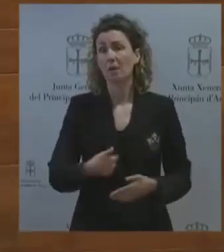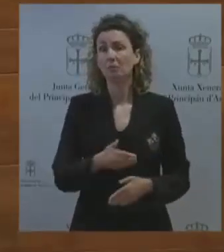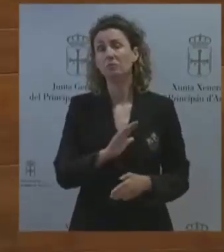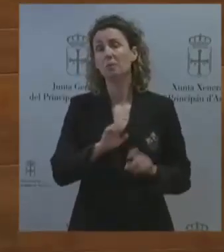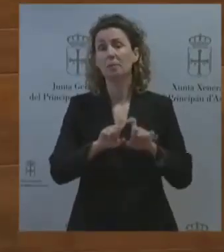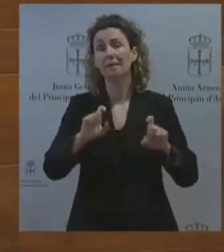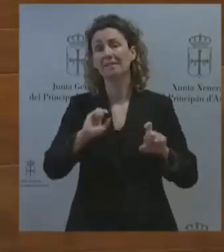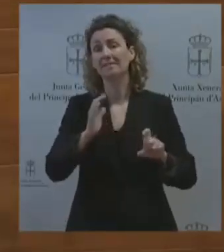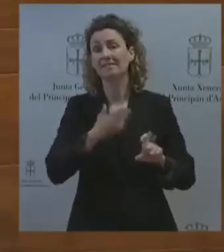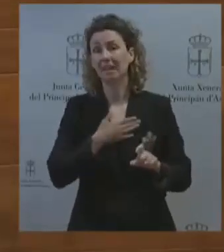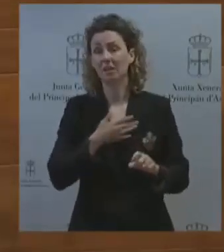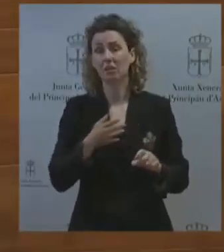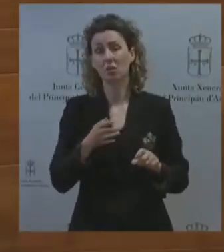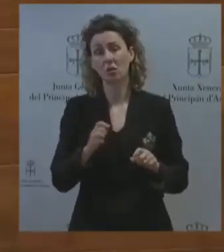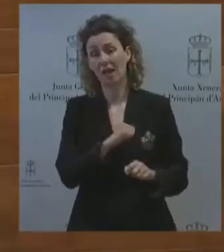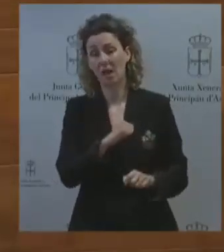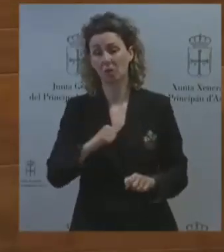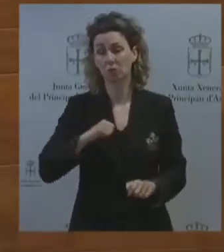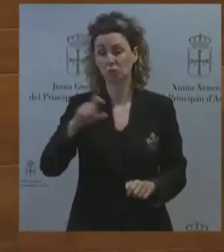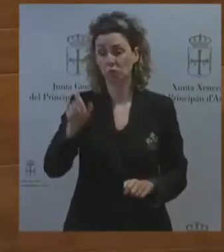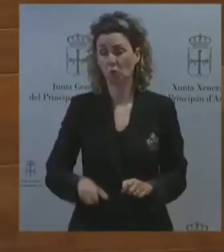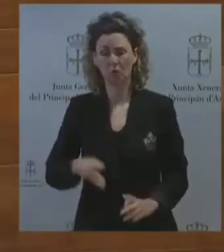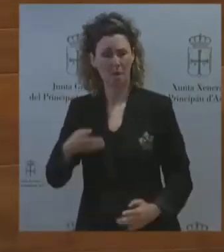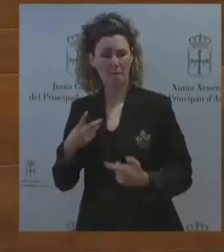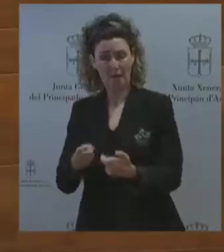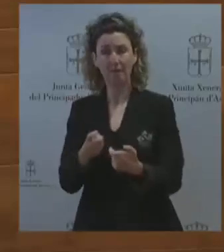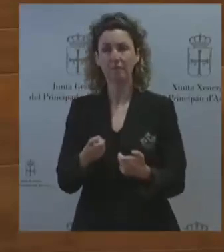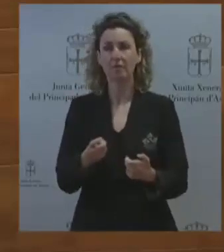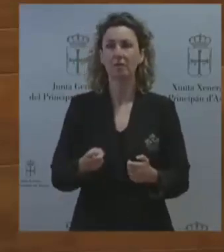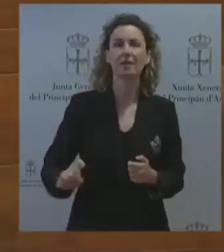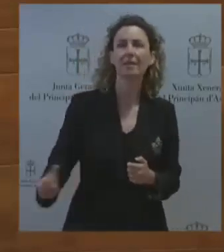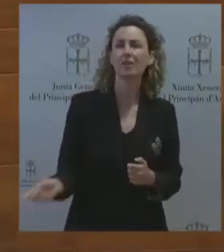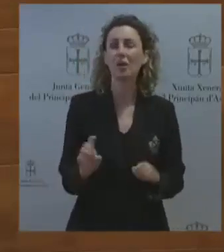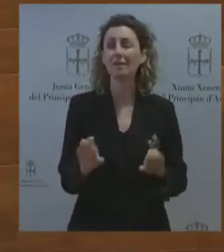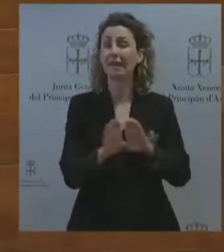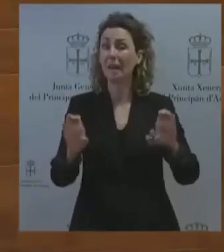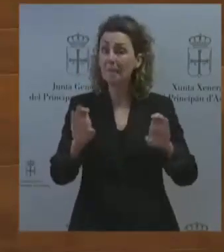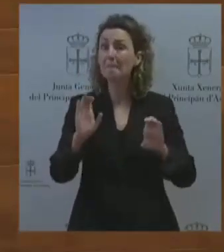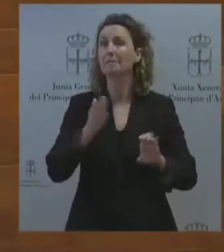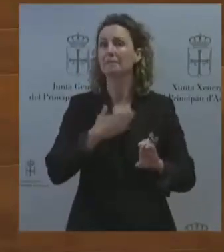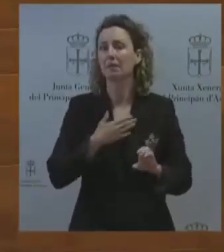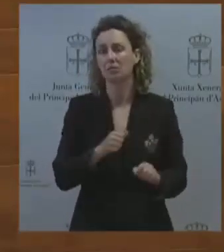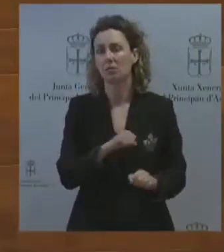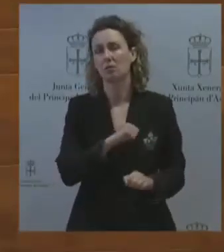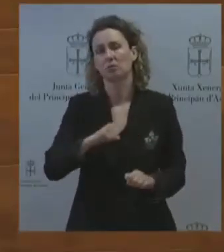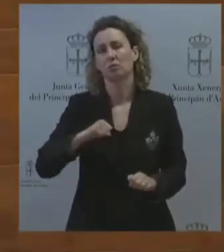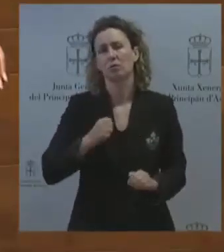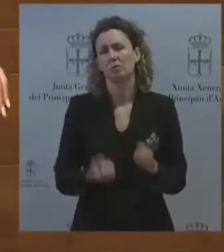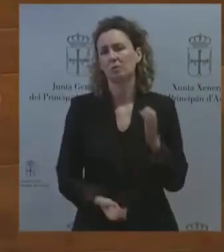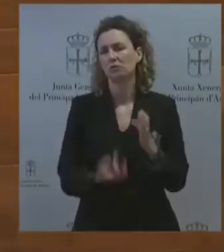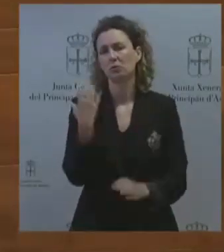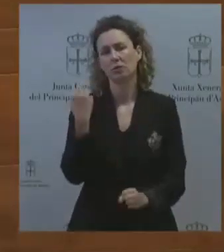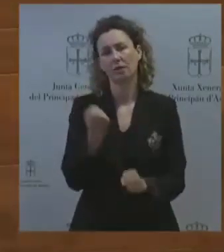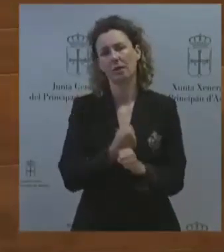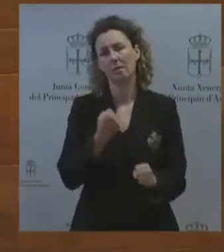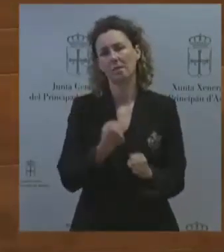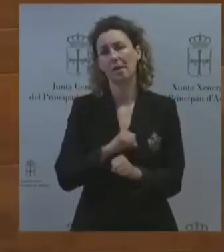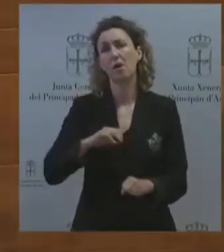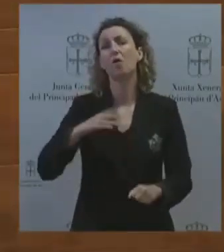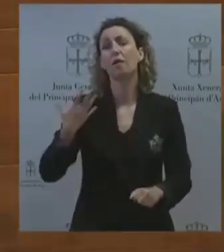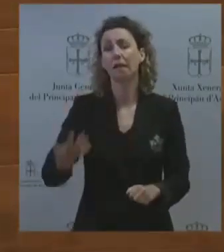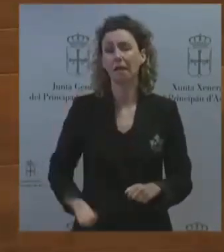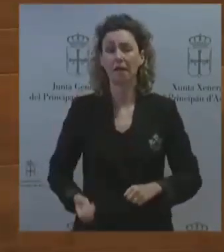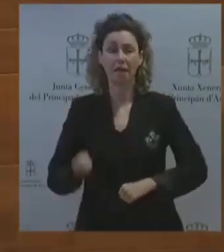que decir que es los empresarios y los autónomos los que generan empleo, riqueza y ayudan a fijar población. Solo